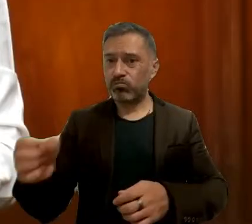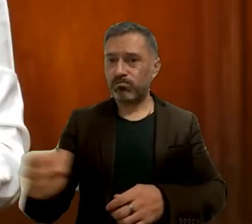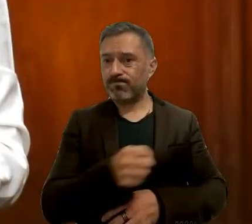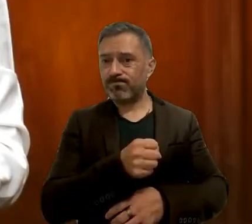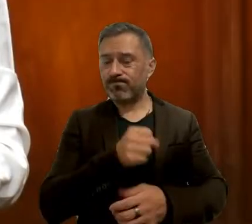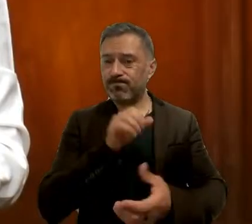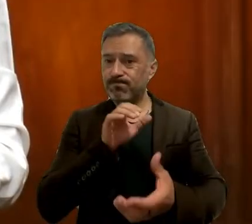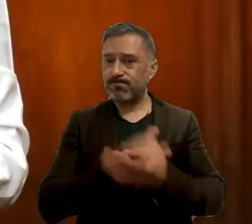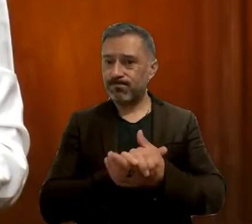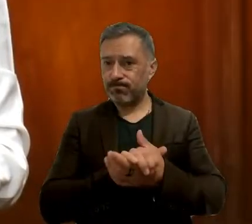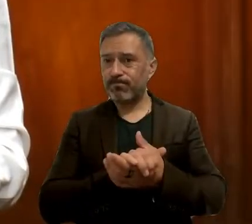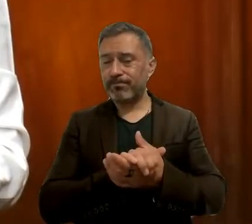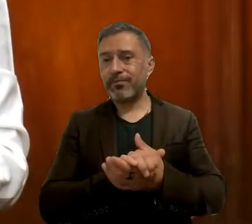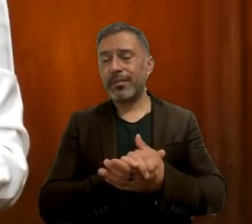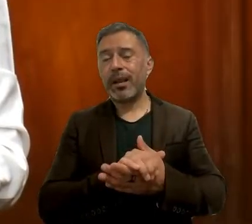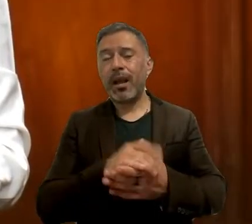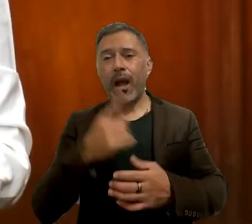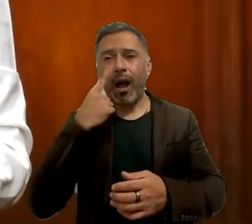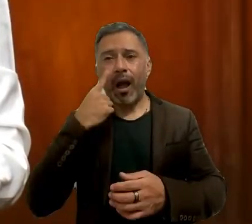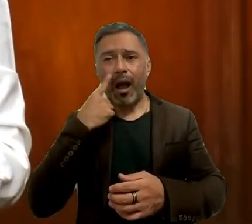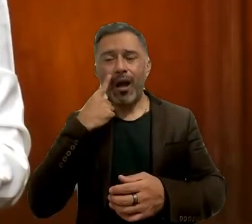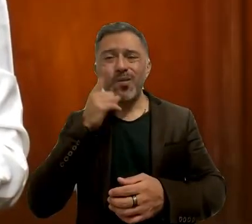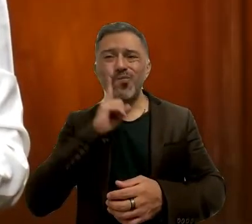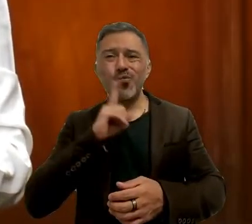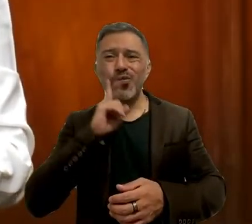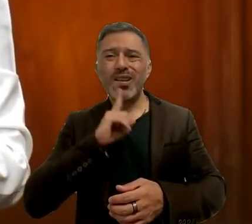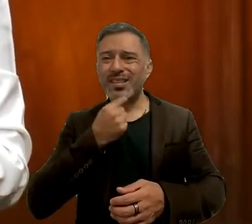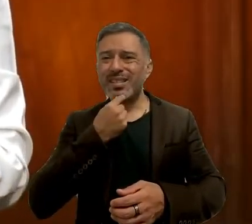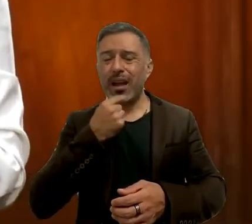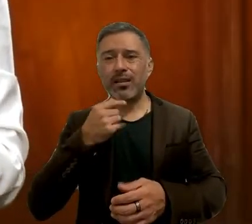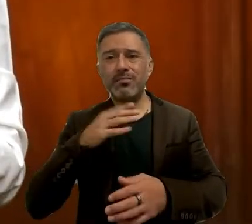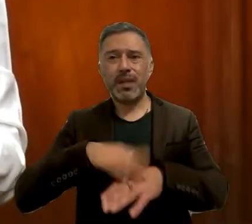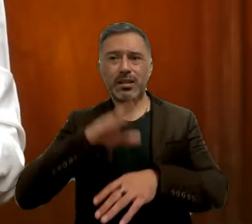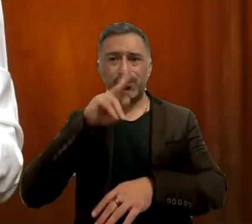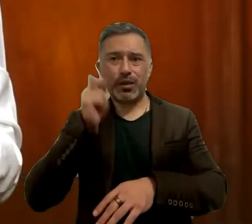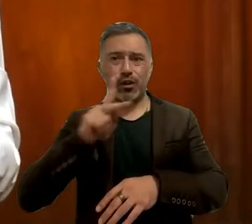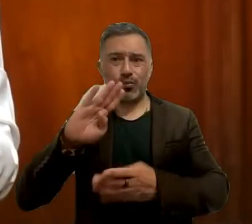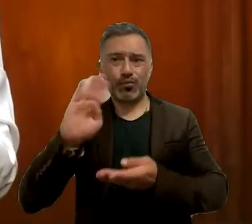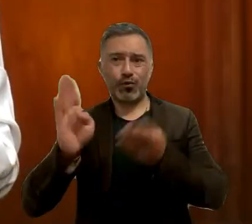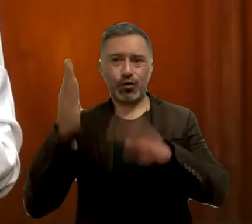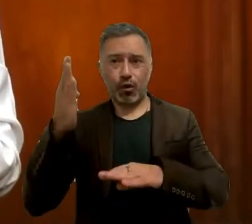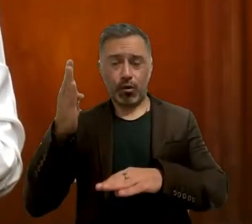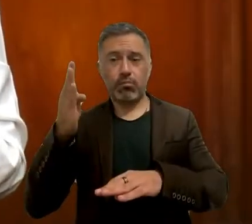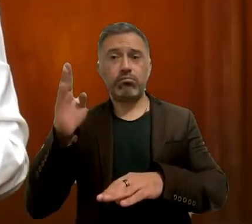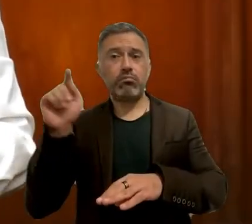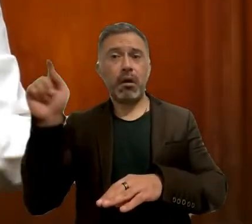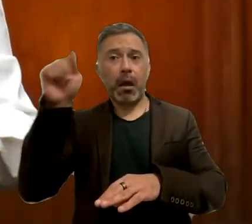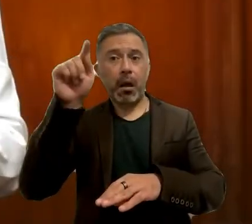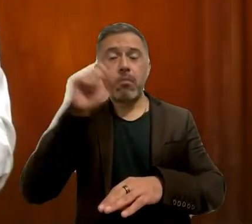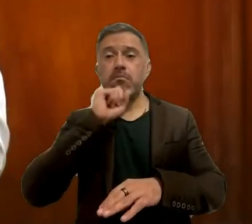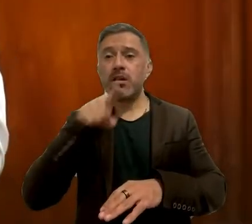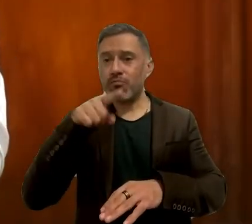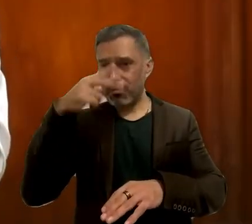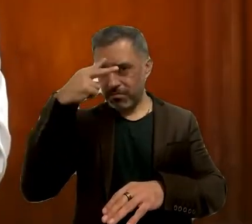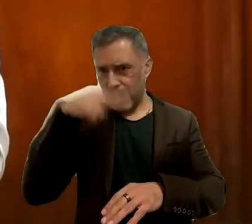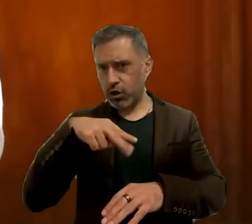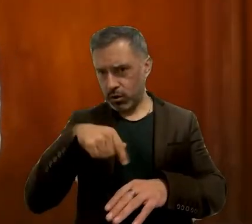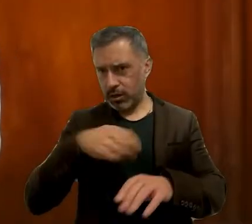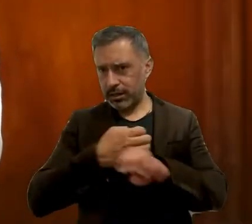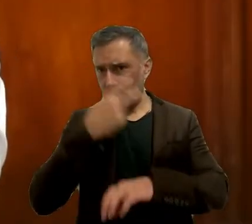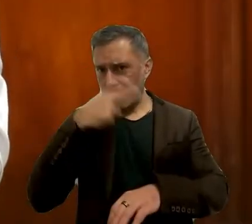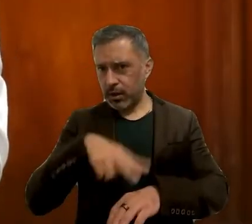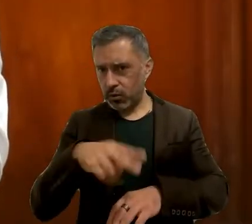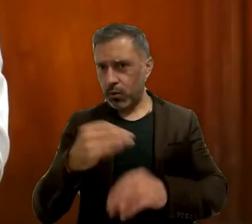sometidos principalmente las niñas en el mundo, en México y en nuestra entidad. De acuerdo con el